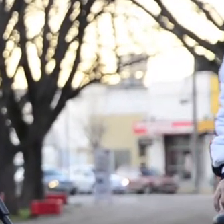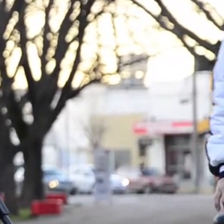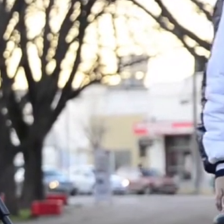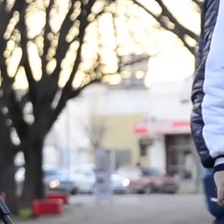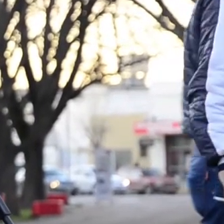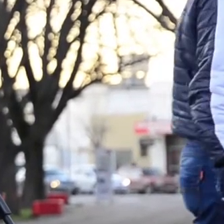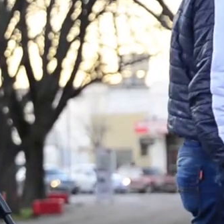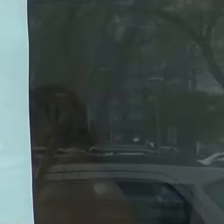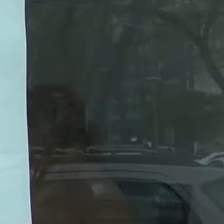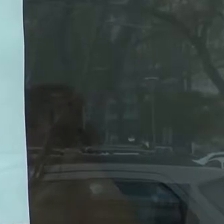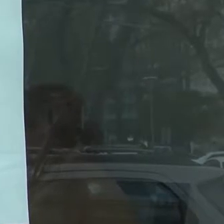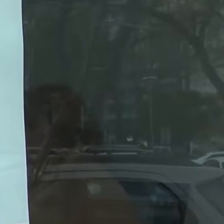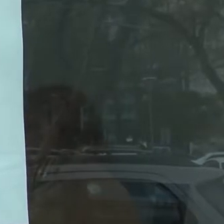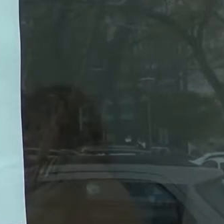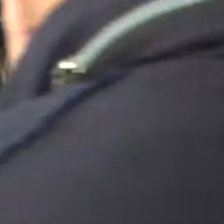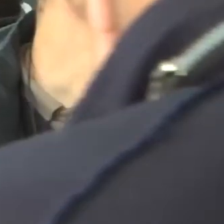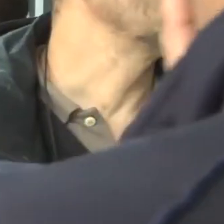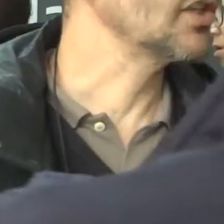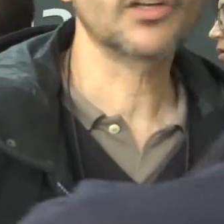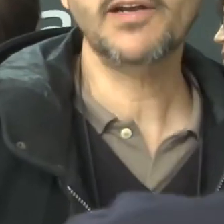el gobierno anterior, o porque creemos en políticas